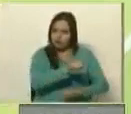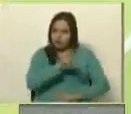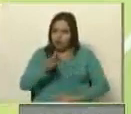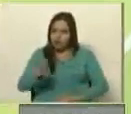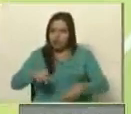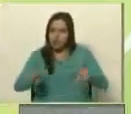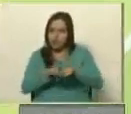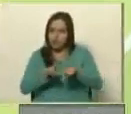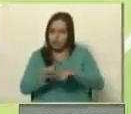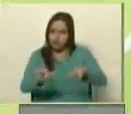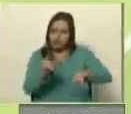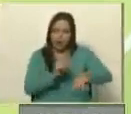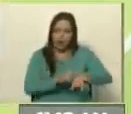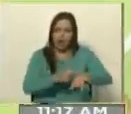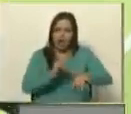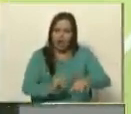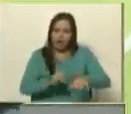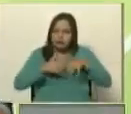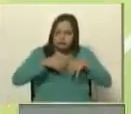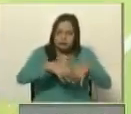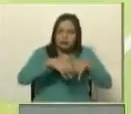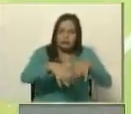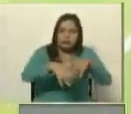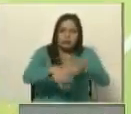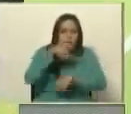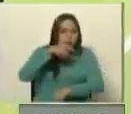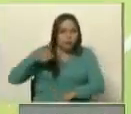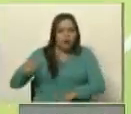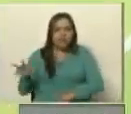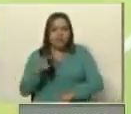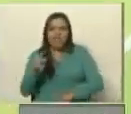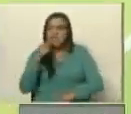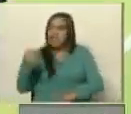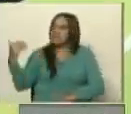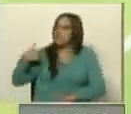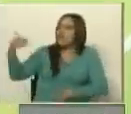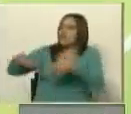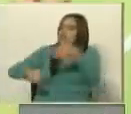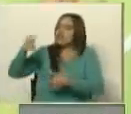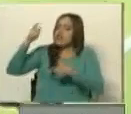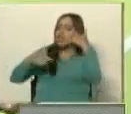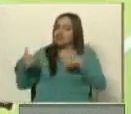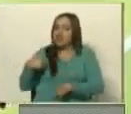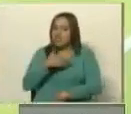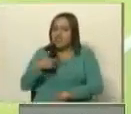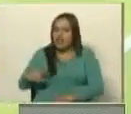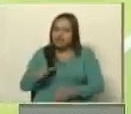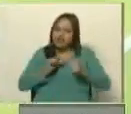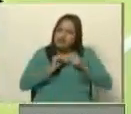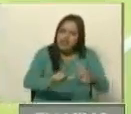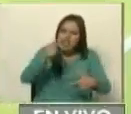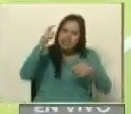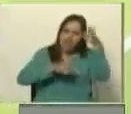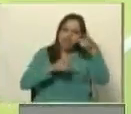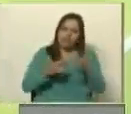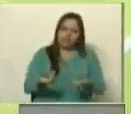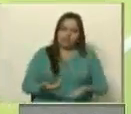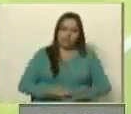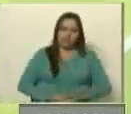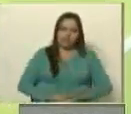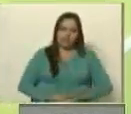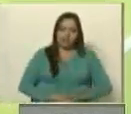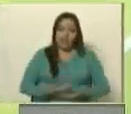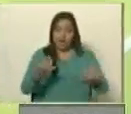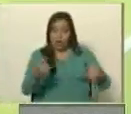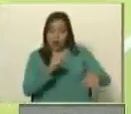misma hora, se estaba movilizando el pueblo venezolano que decía, yo voté por Chávez, yo quiero que Chávez siga mandando. Ah, y en este momento y a